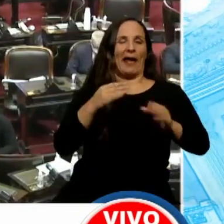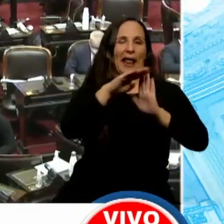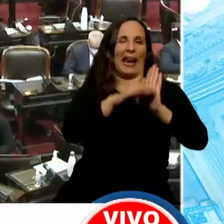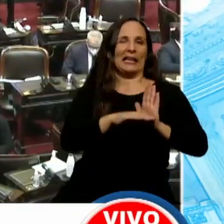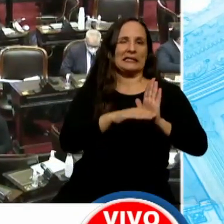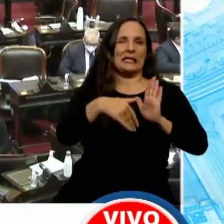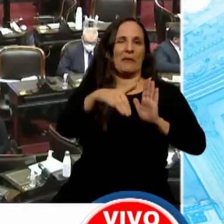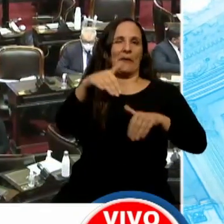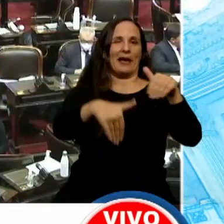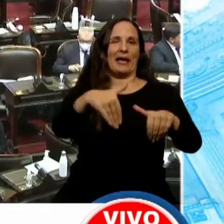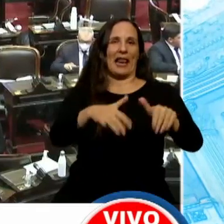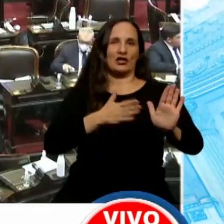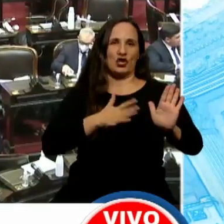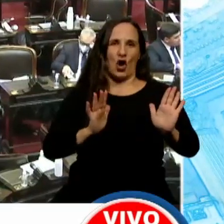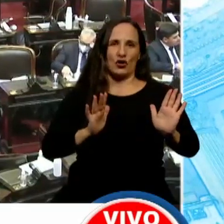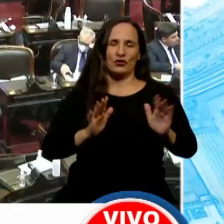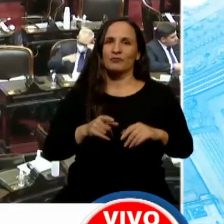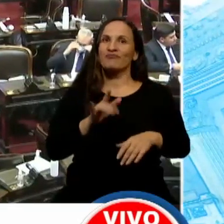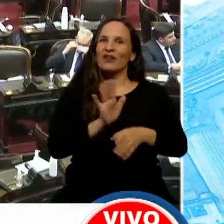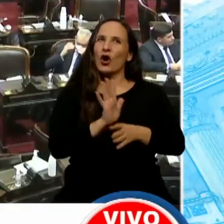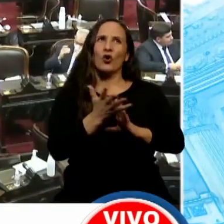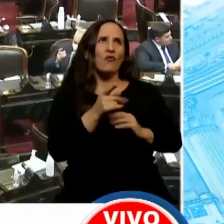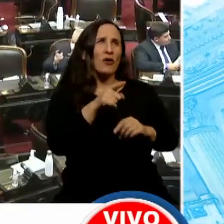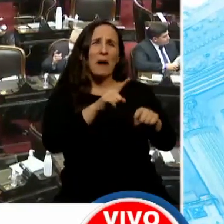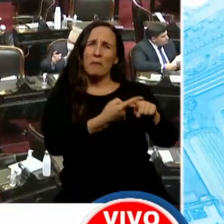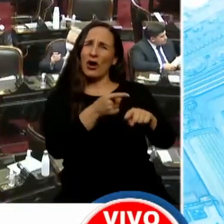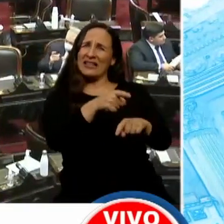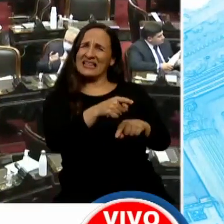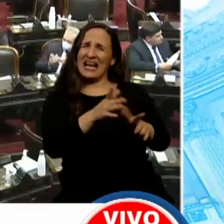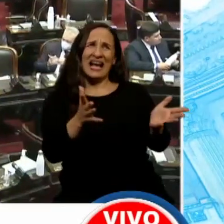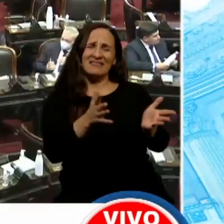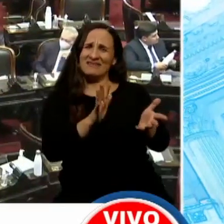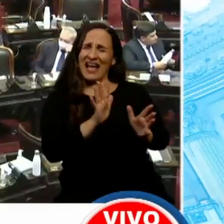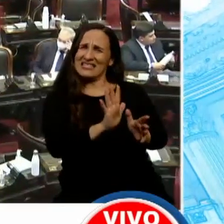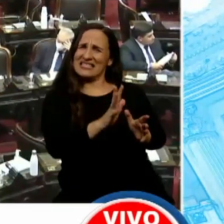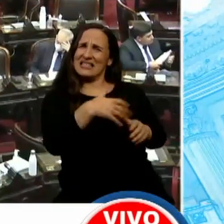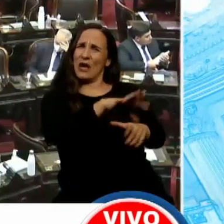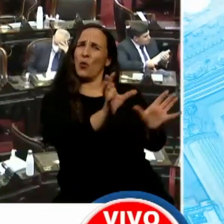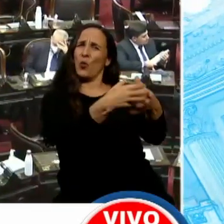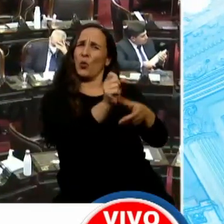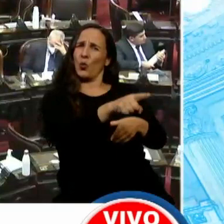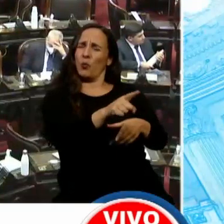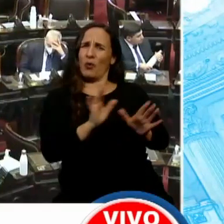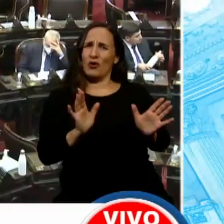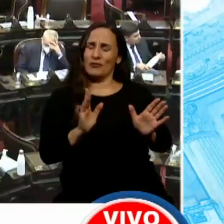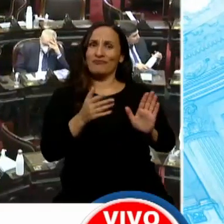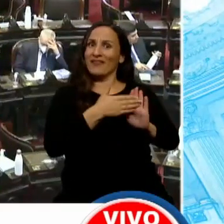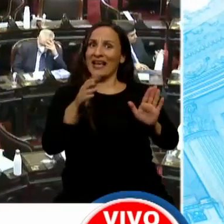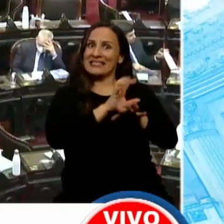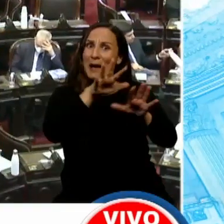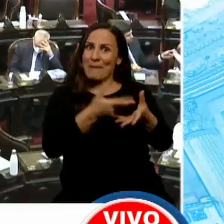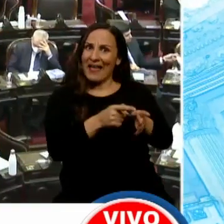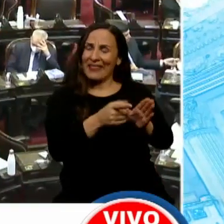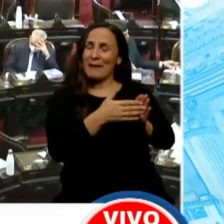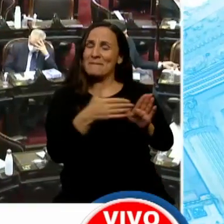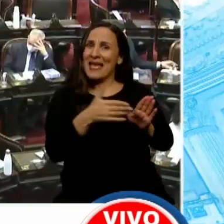las próximas elecciones. Es un modelo de hacer política de un sector político de la Argentina. Es un modelo que durante esta pandemia